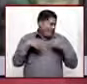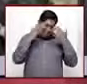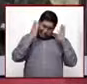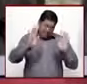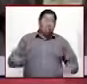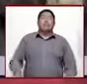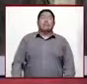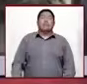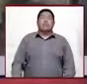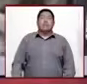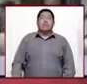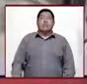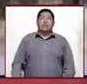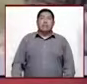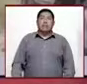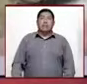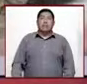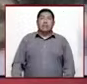Secuestradores, ya.